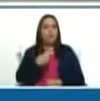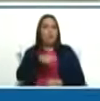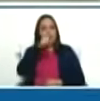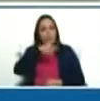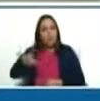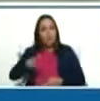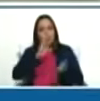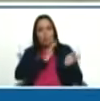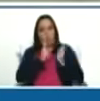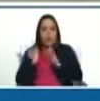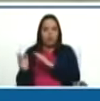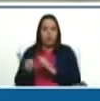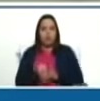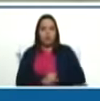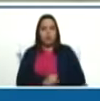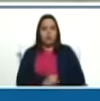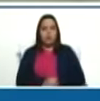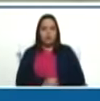Popular,